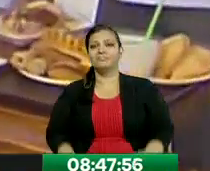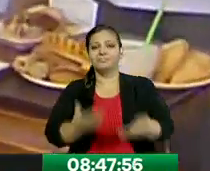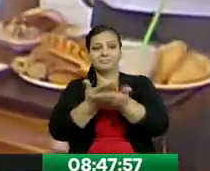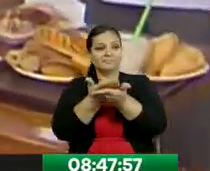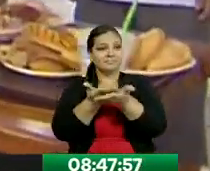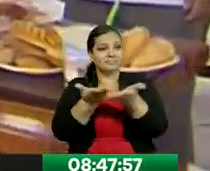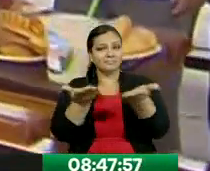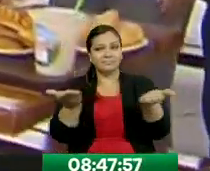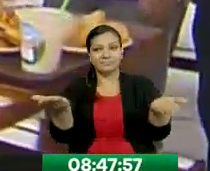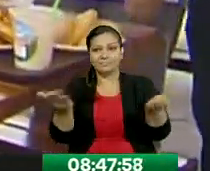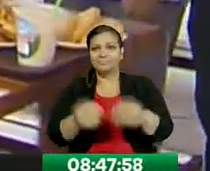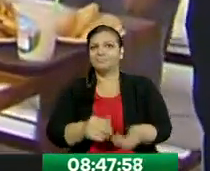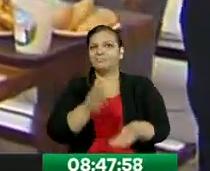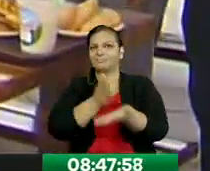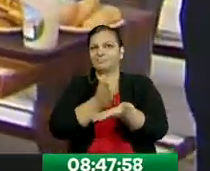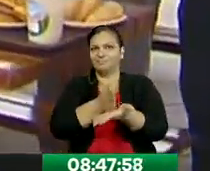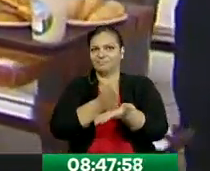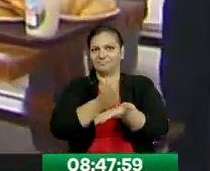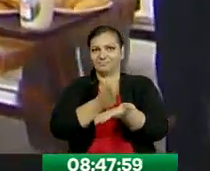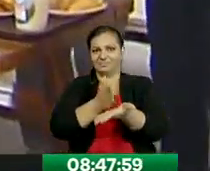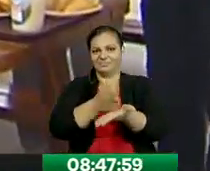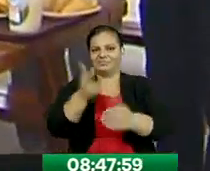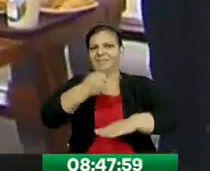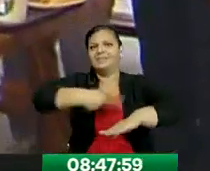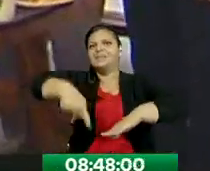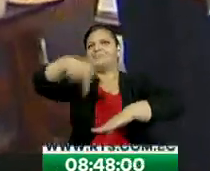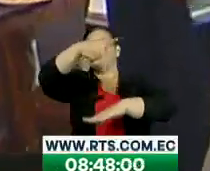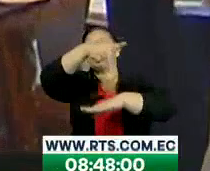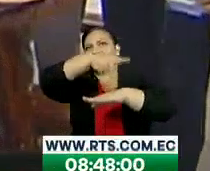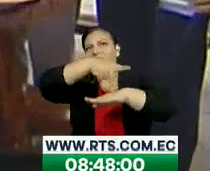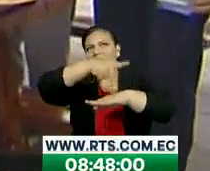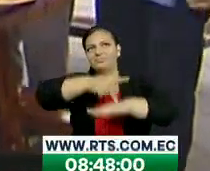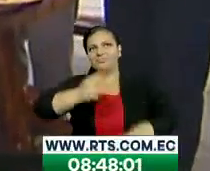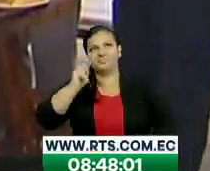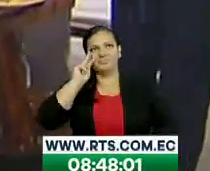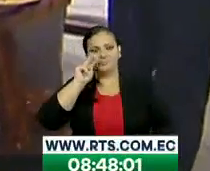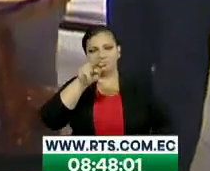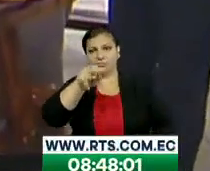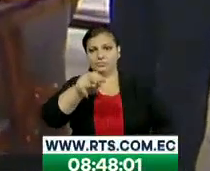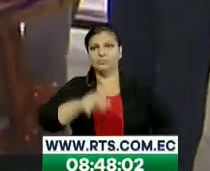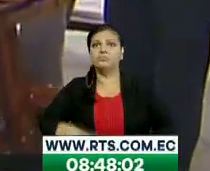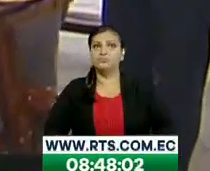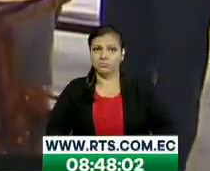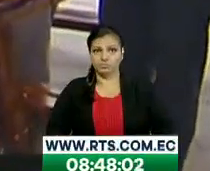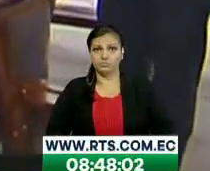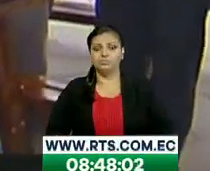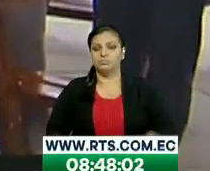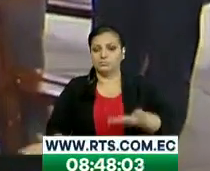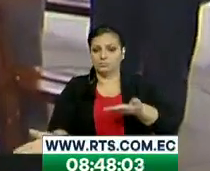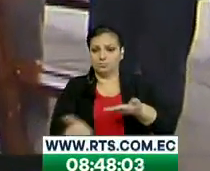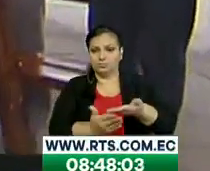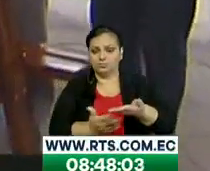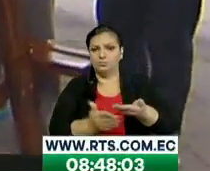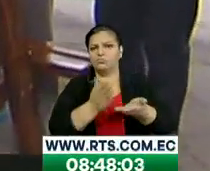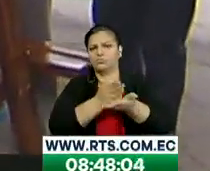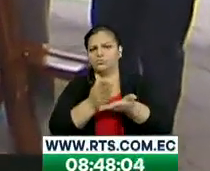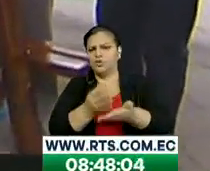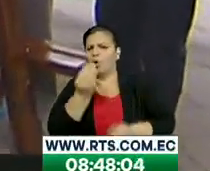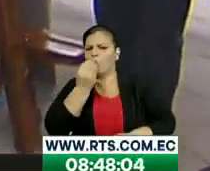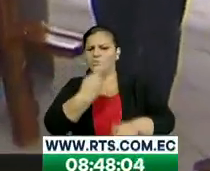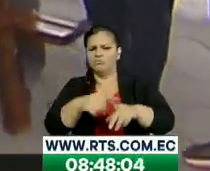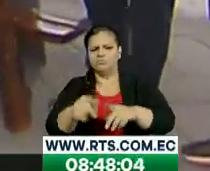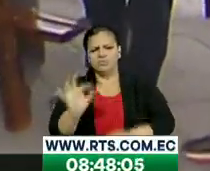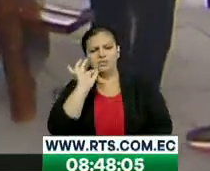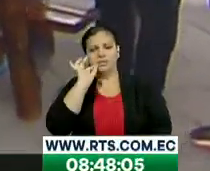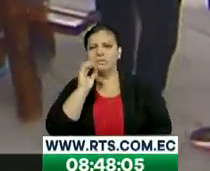protagonistas de estos manjares, y quiero que lo vean, realmente se esmeran para poder preparar estas delicias. Aplausos para